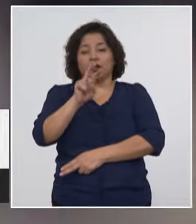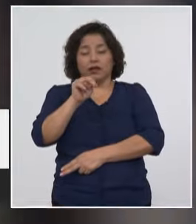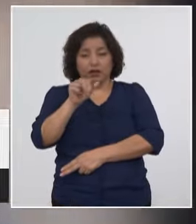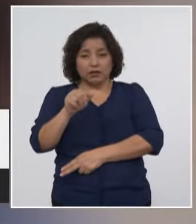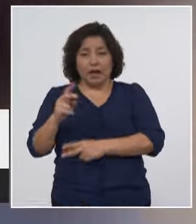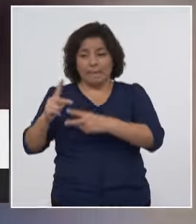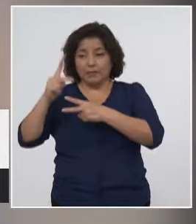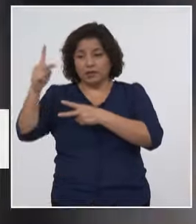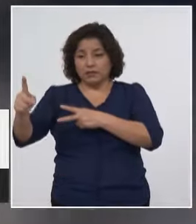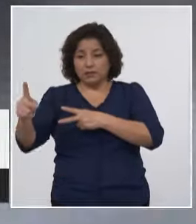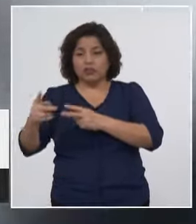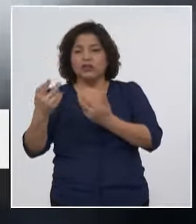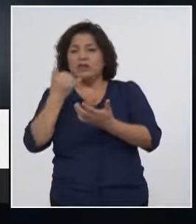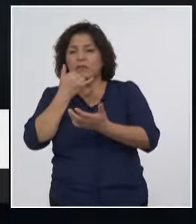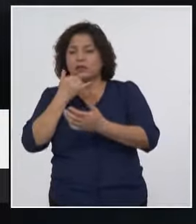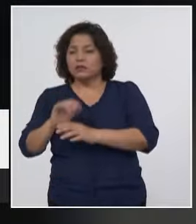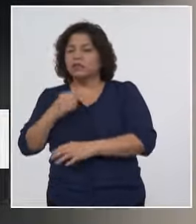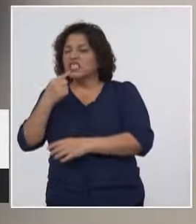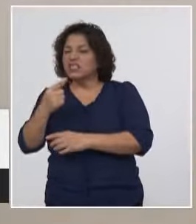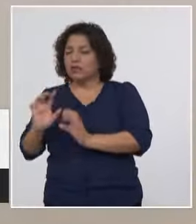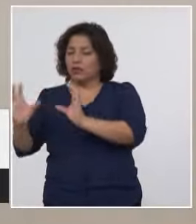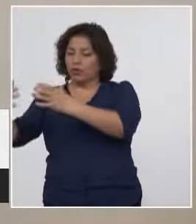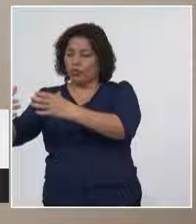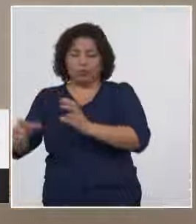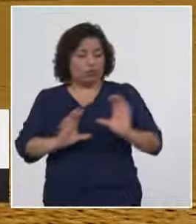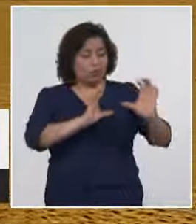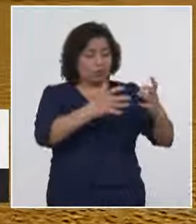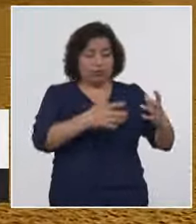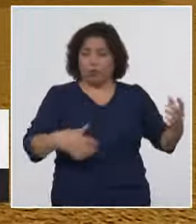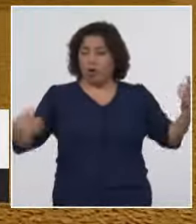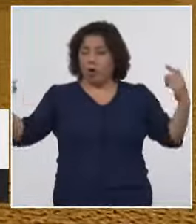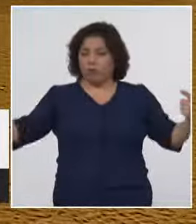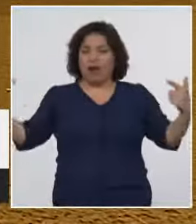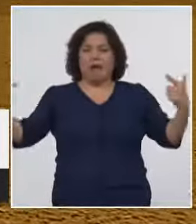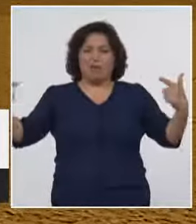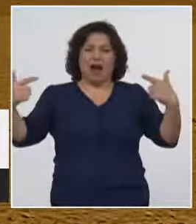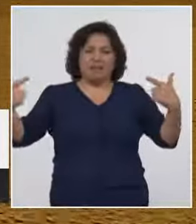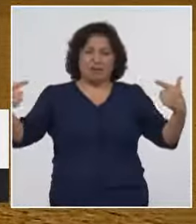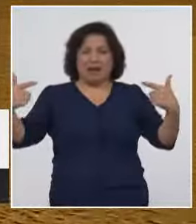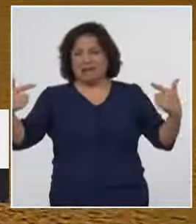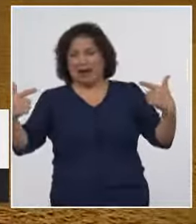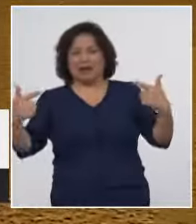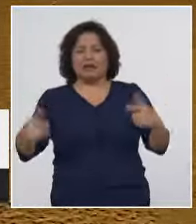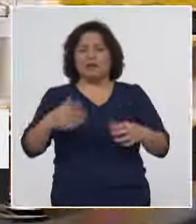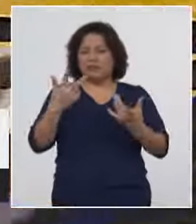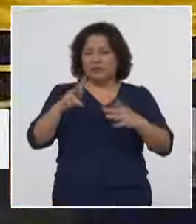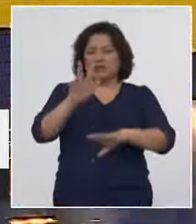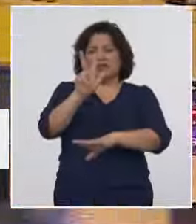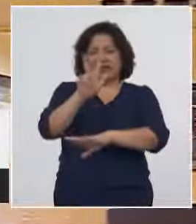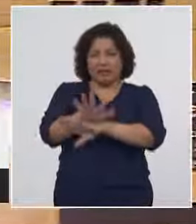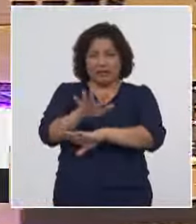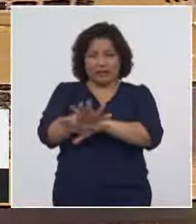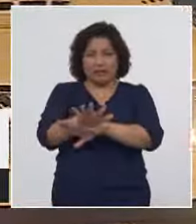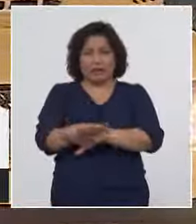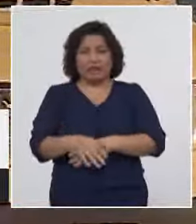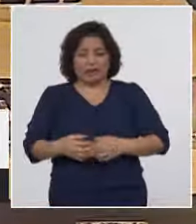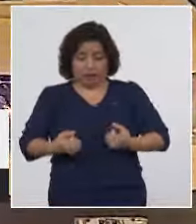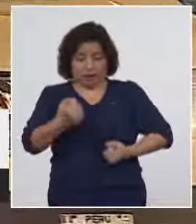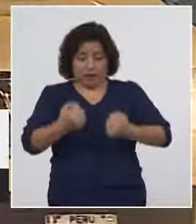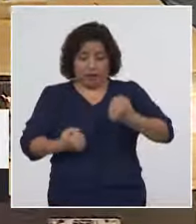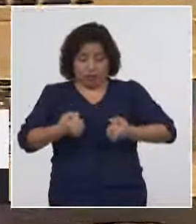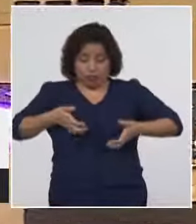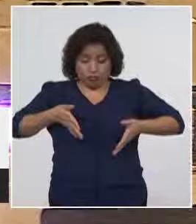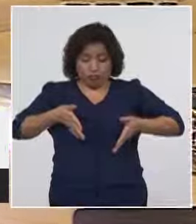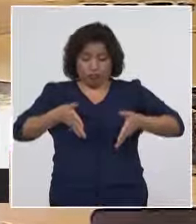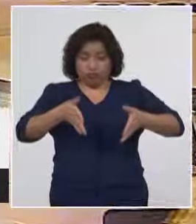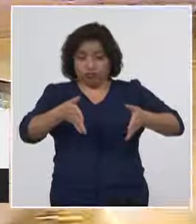se trató de un enfrentamiento entre dos bandas rivales en la cuadra 3 de Huáscar a las 3 de la tarde, ante lo cual la combi que estaba